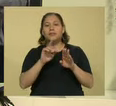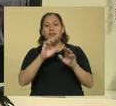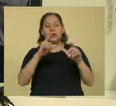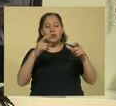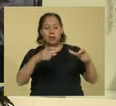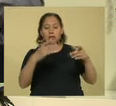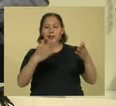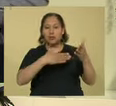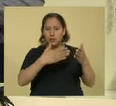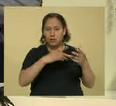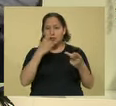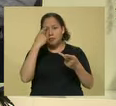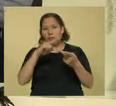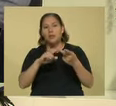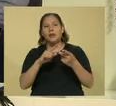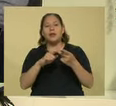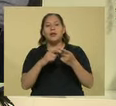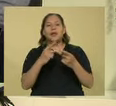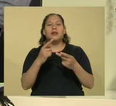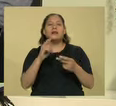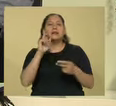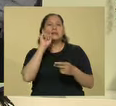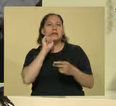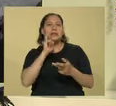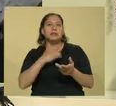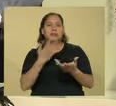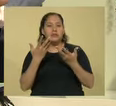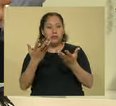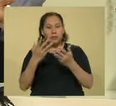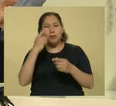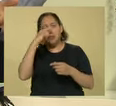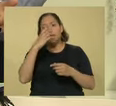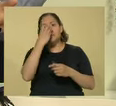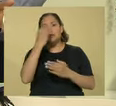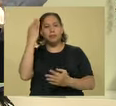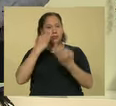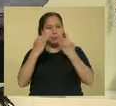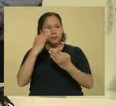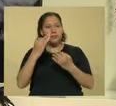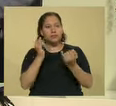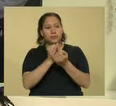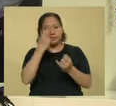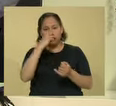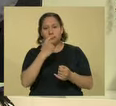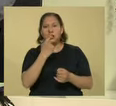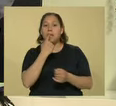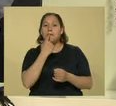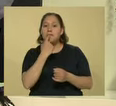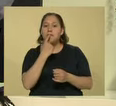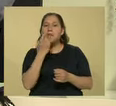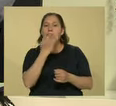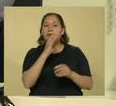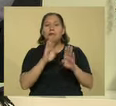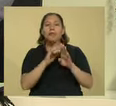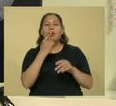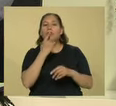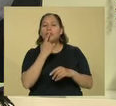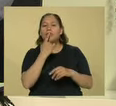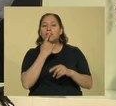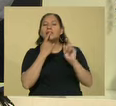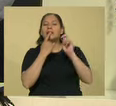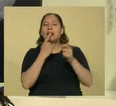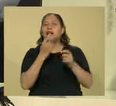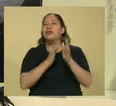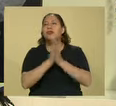culinario, para el arte afrodisíaco. Y no, para la hombre, belleza. Y para el sabor, uno de los sabores más ricos que puede sentir la boca es el sabor